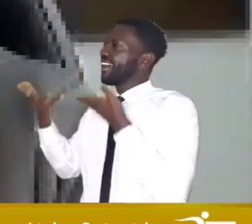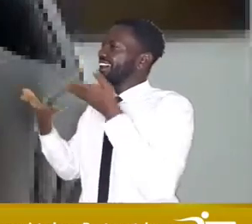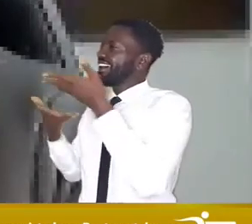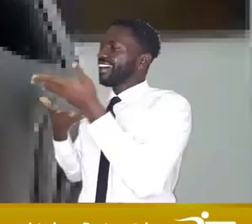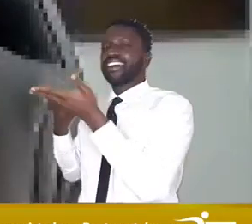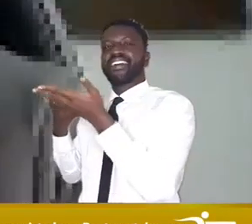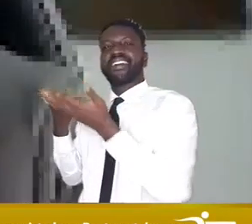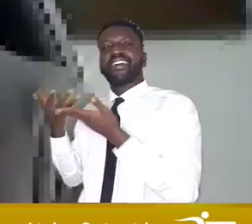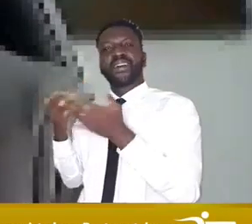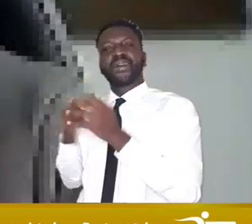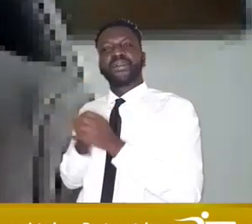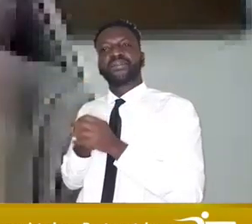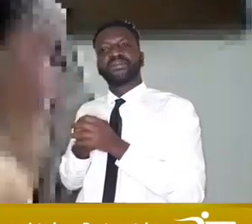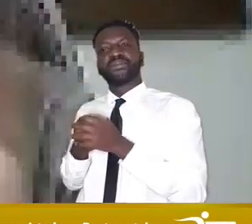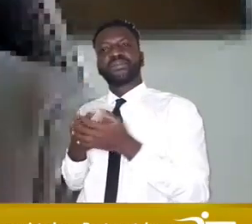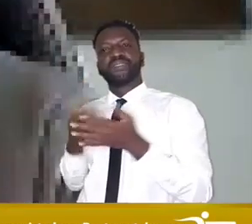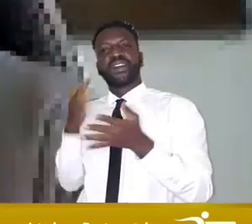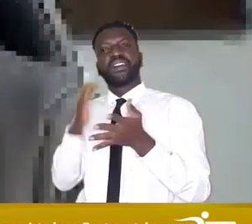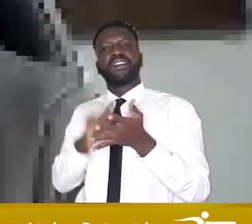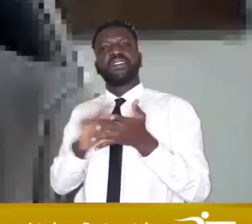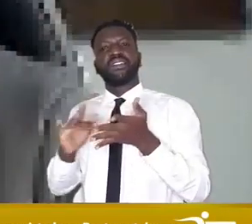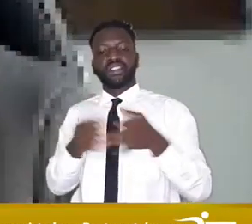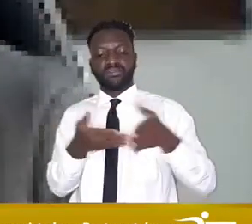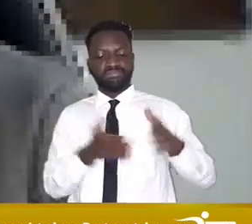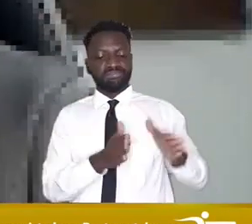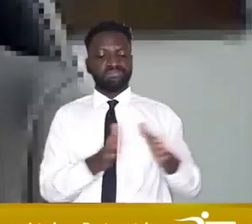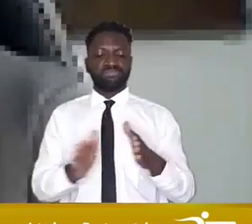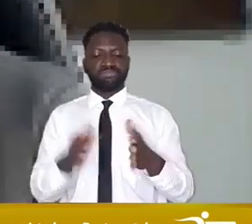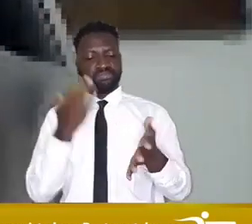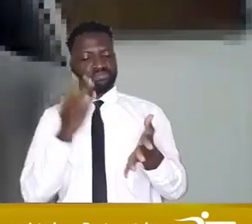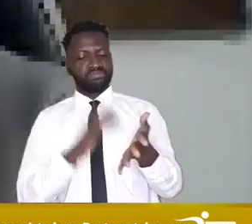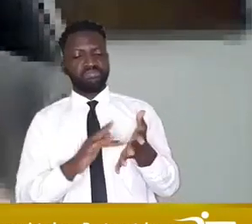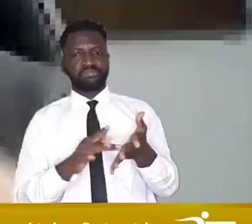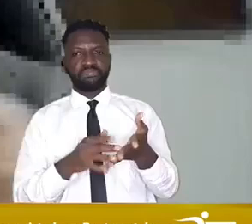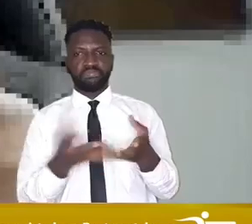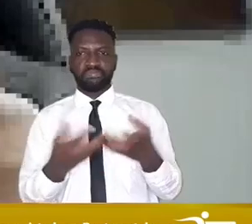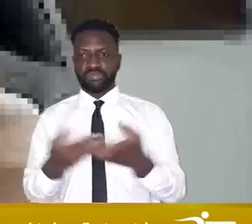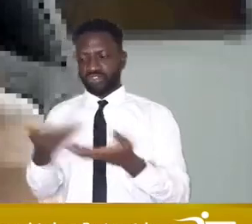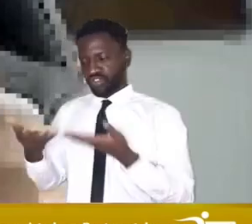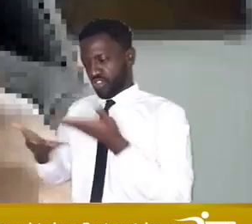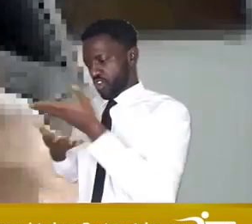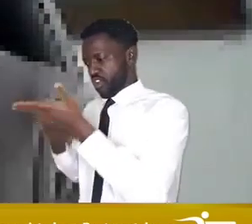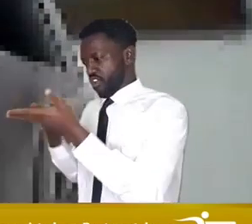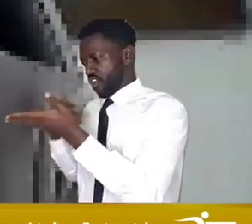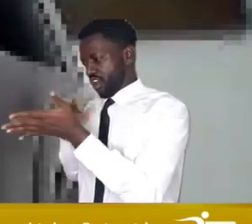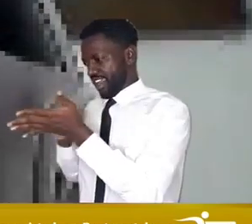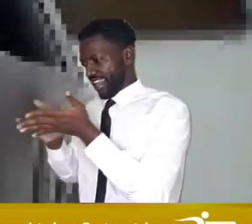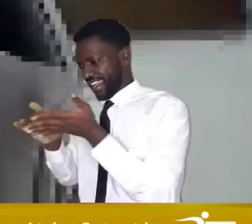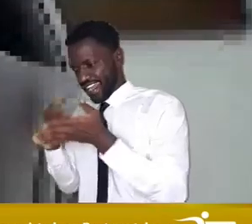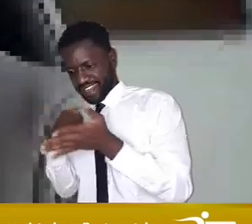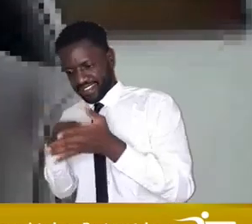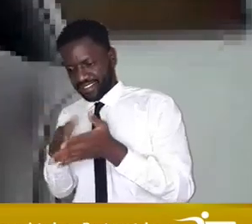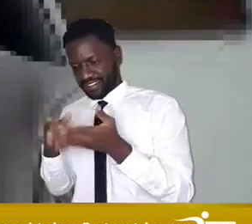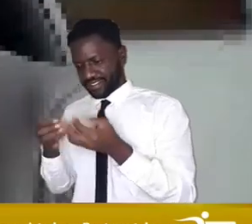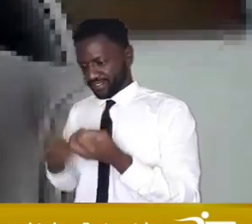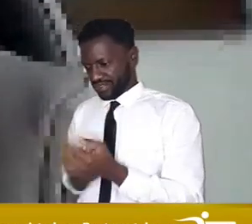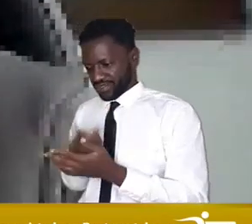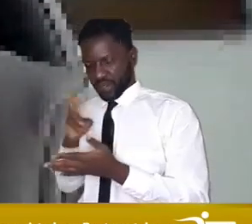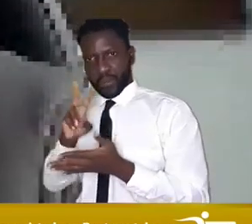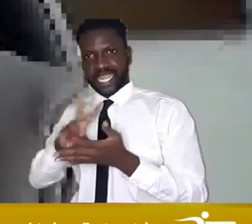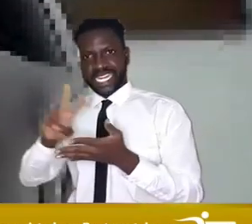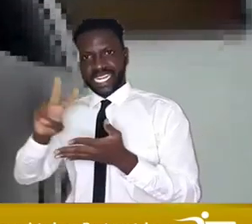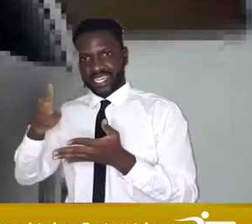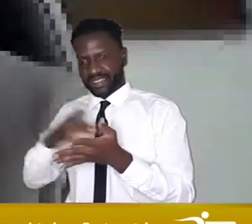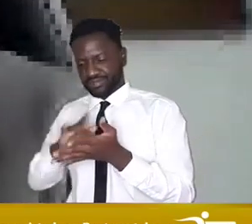y de purificar los caminos que nos comunican con Él para hacerlos reverdecer y crecer. Gloria